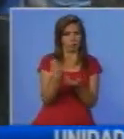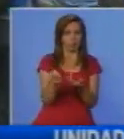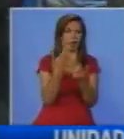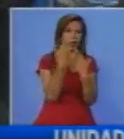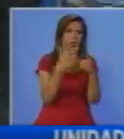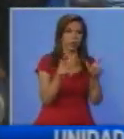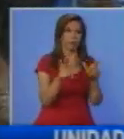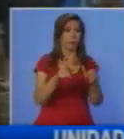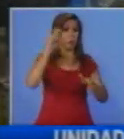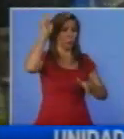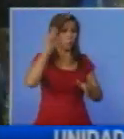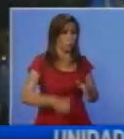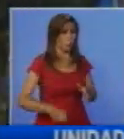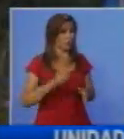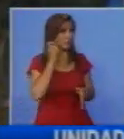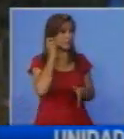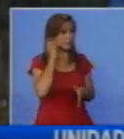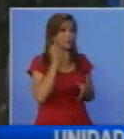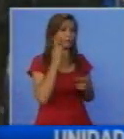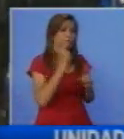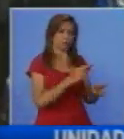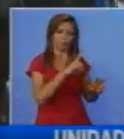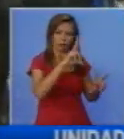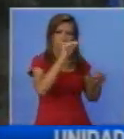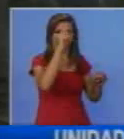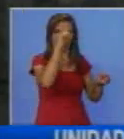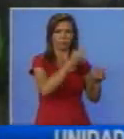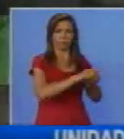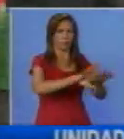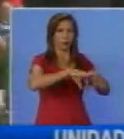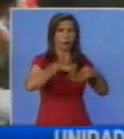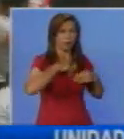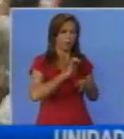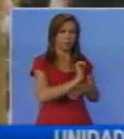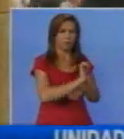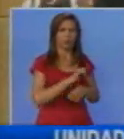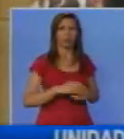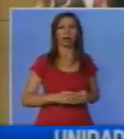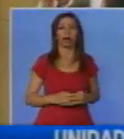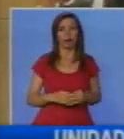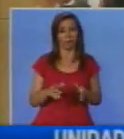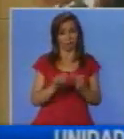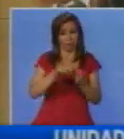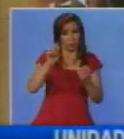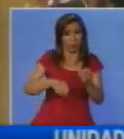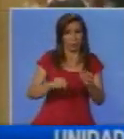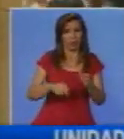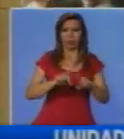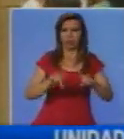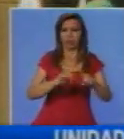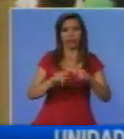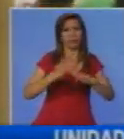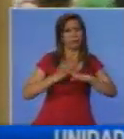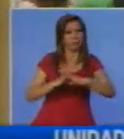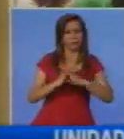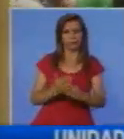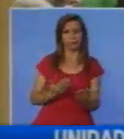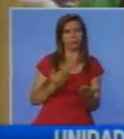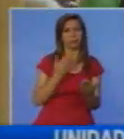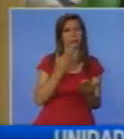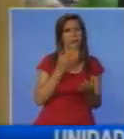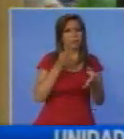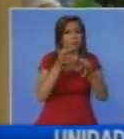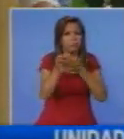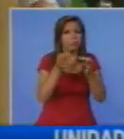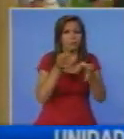posteriormente la audiencia preparatoria de juicio, en la cual presentaron los abogados algunos alegatos en los que supuestamente había vicios